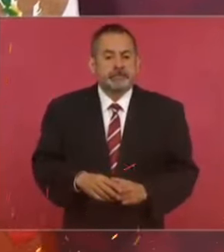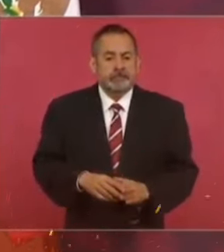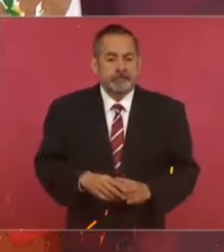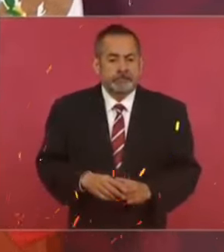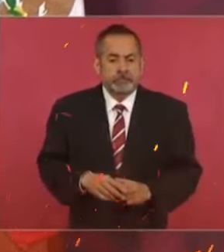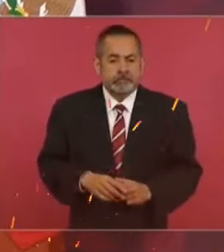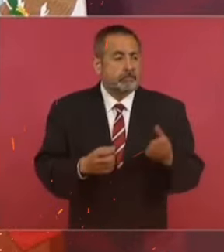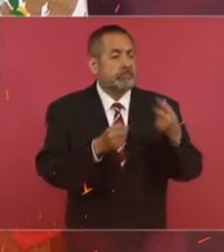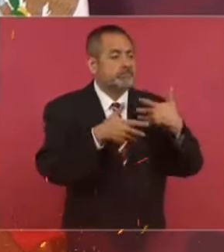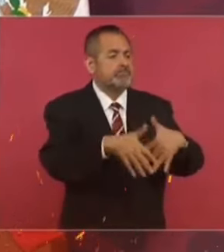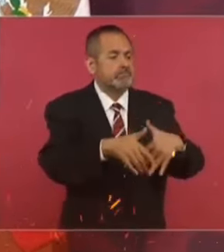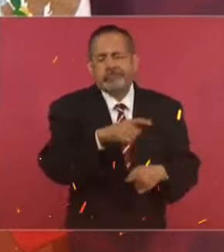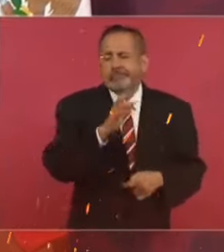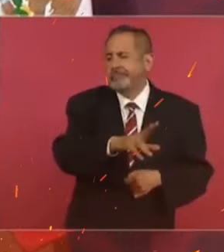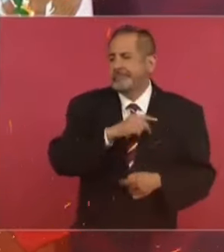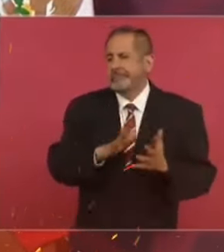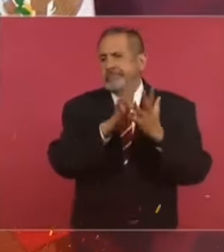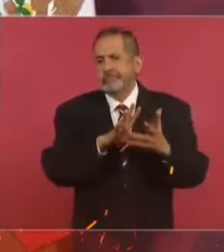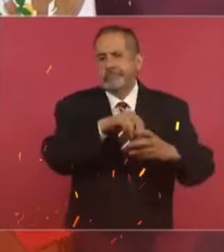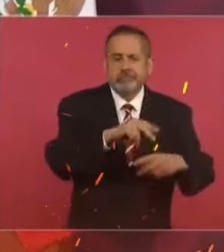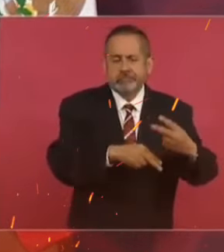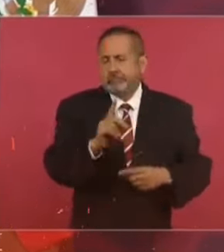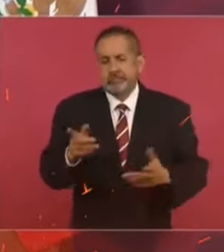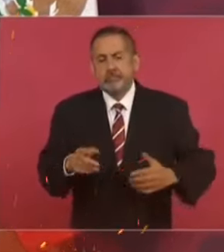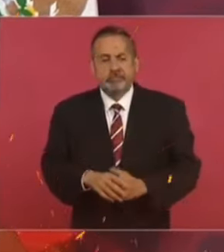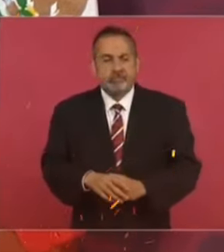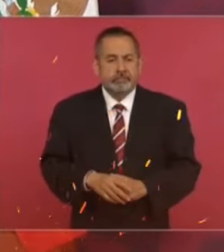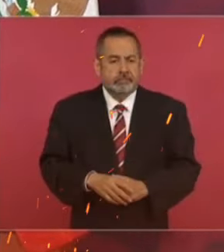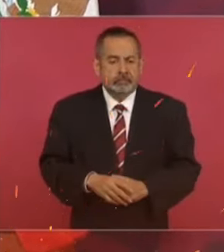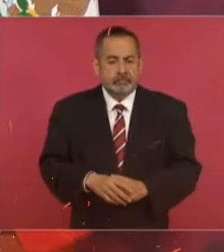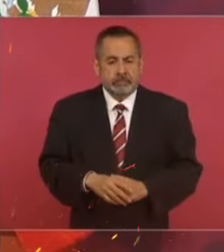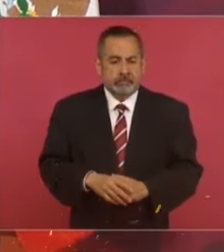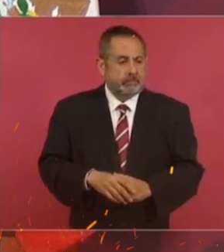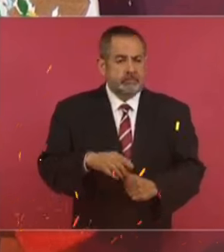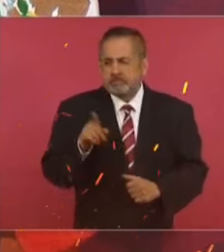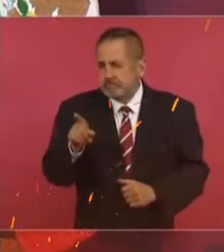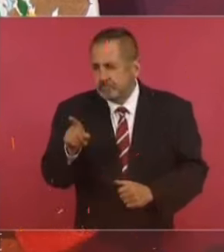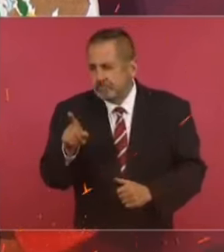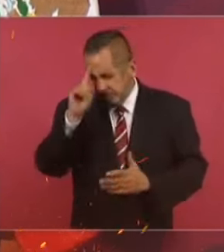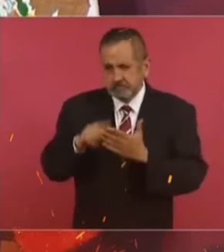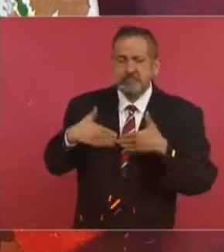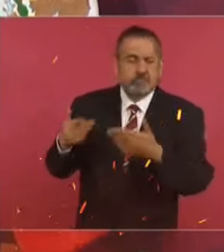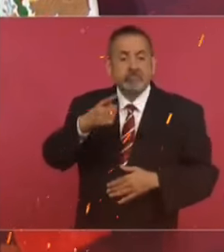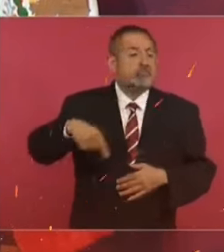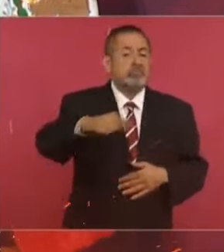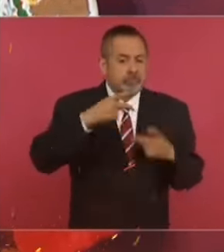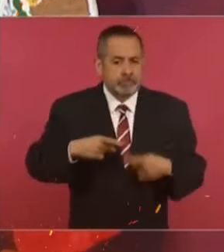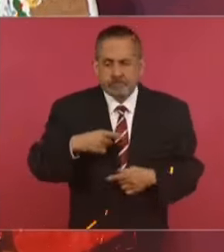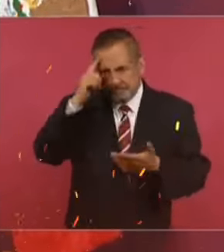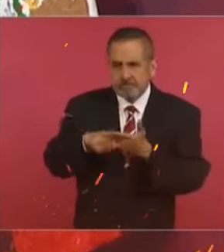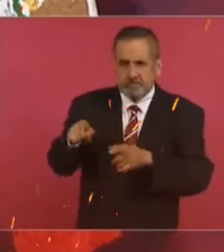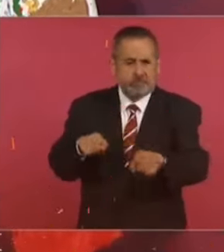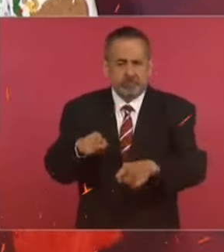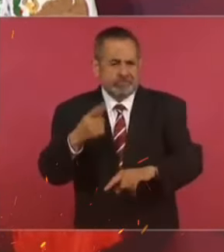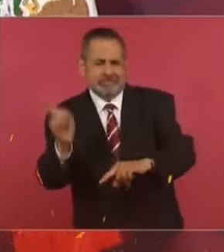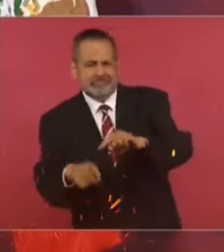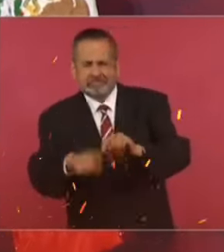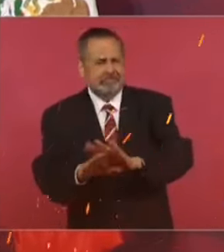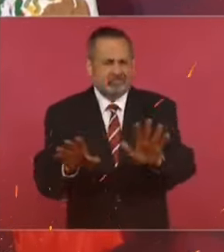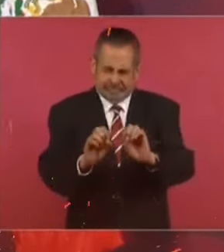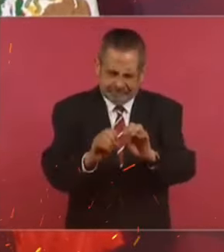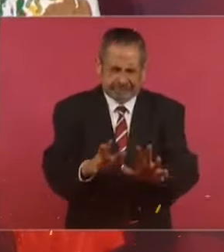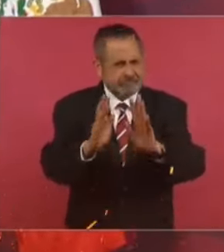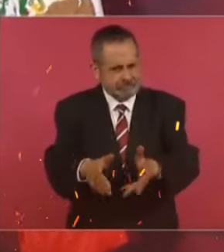muchos no participaron en la manifestación. Nos creyeron, sobre todo los trabajadores, de que a ellos no se les va a afectar en